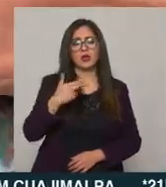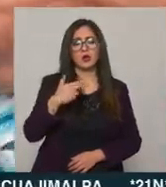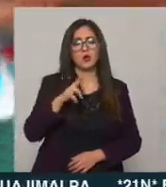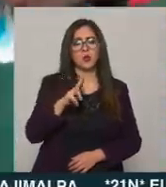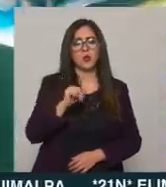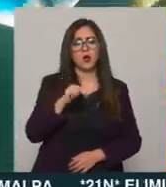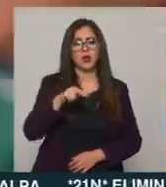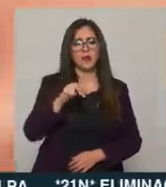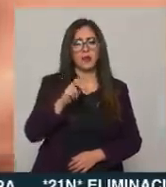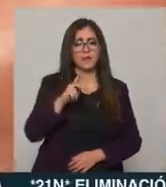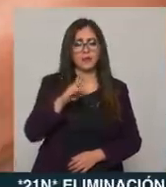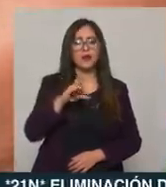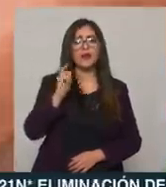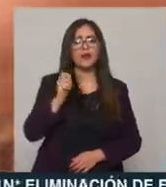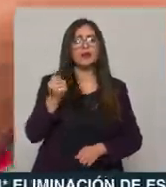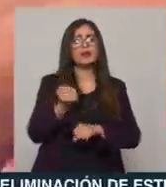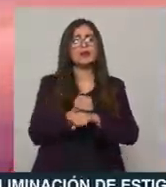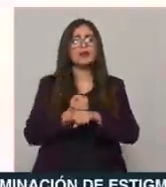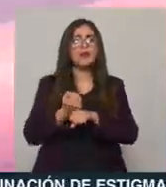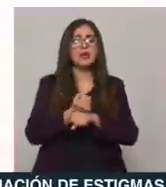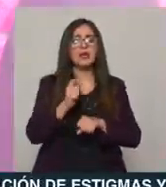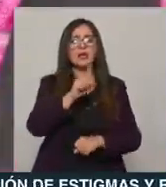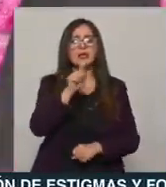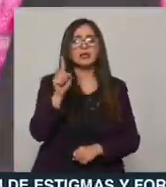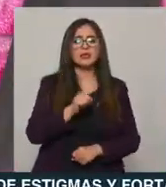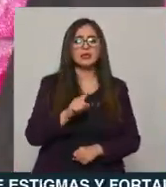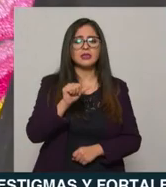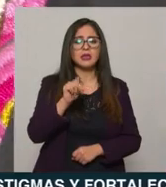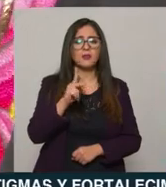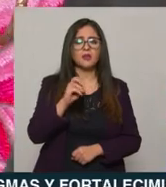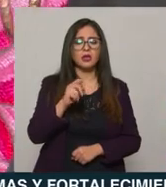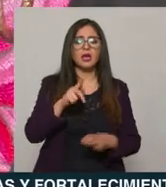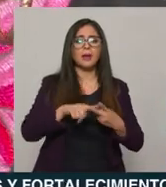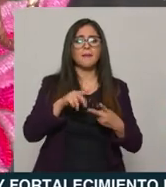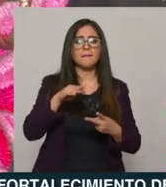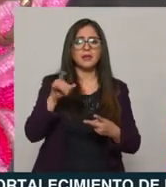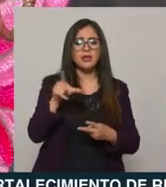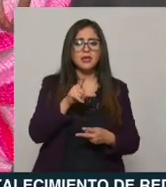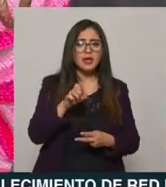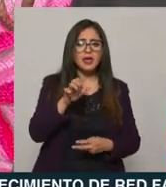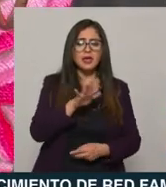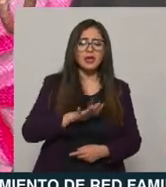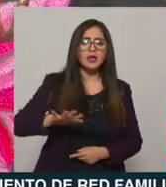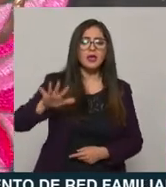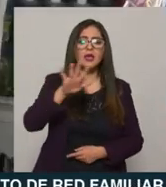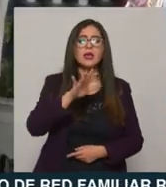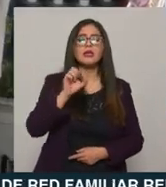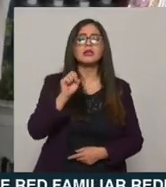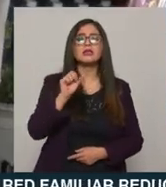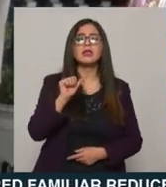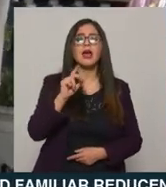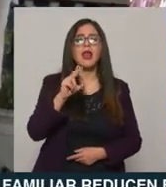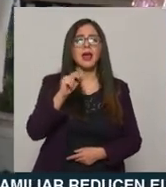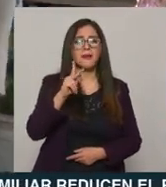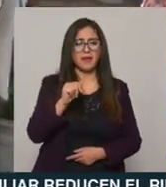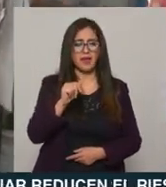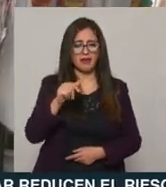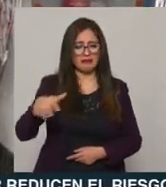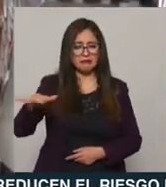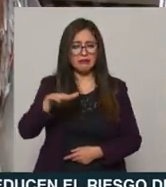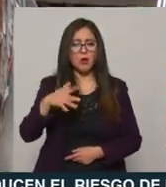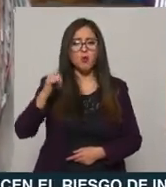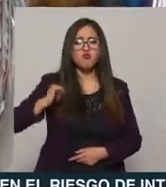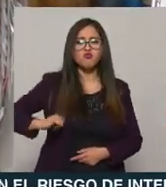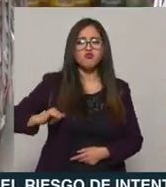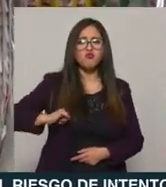La sangre zapoteca y mije corren por sus venas. Es originaria de Paso Real, Saravia, uno de los poblados más